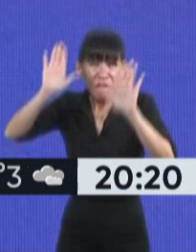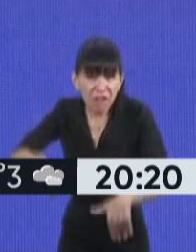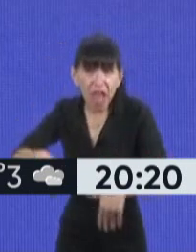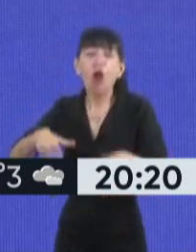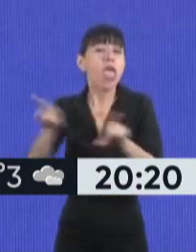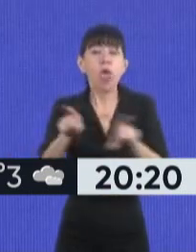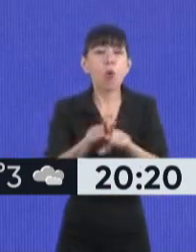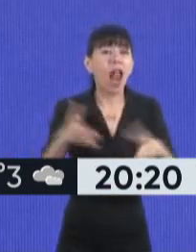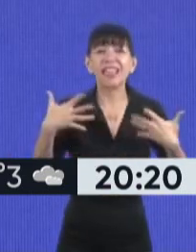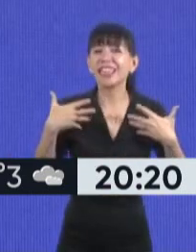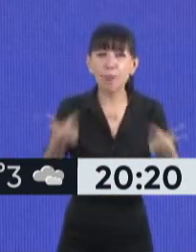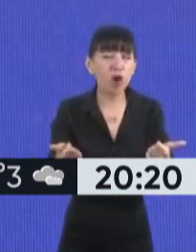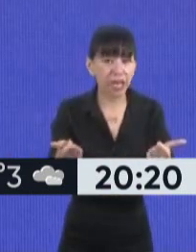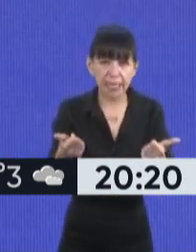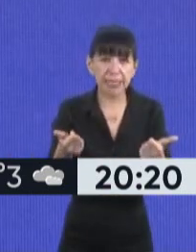defendió la democracia.